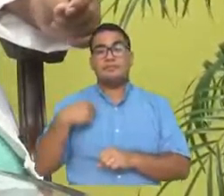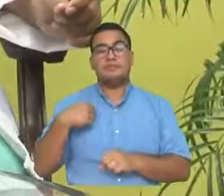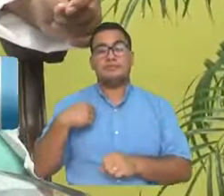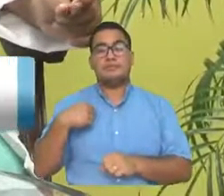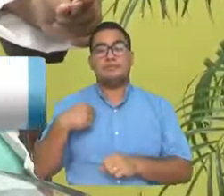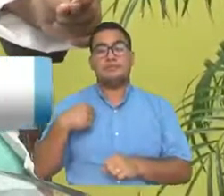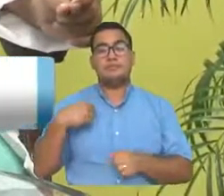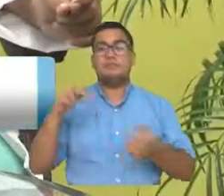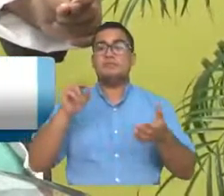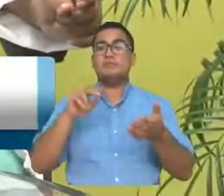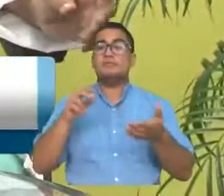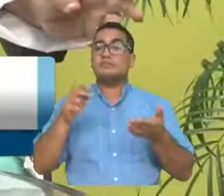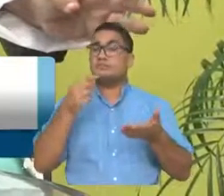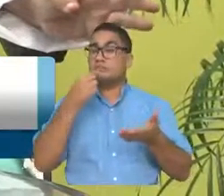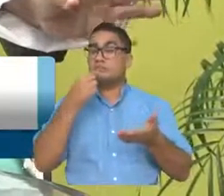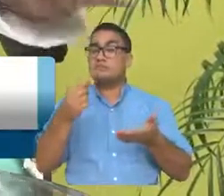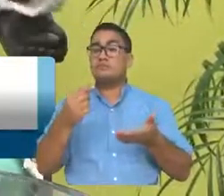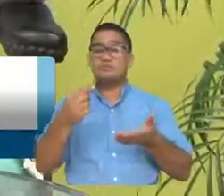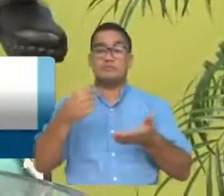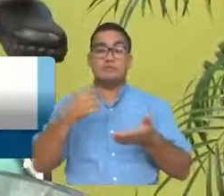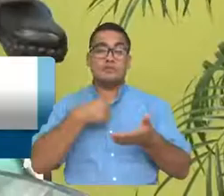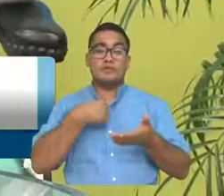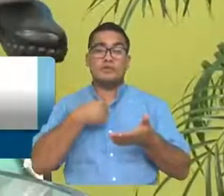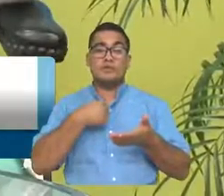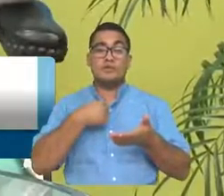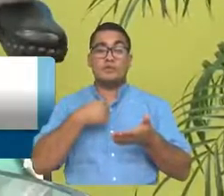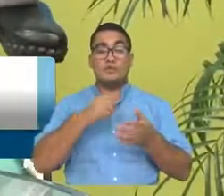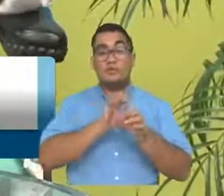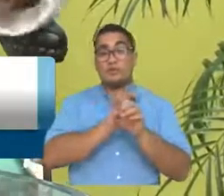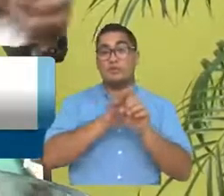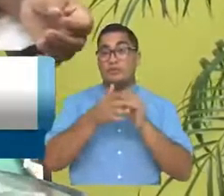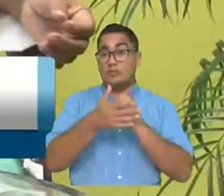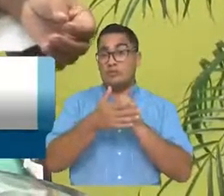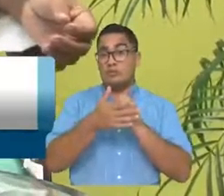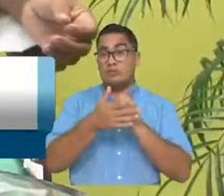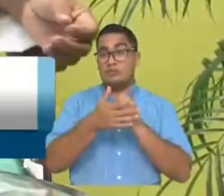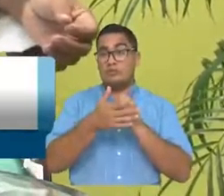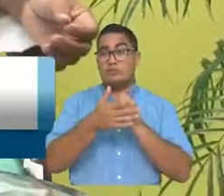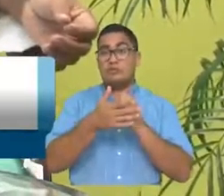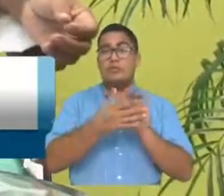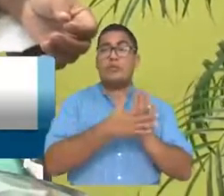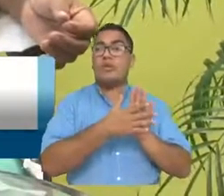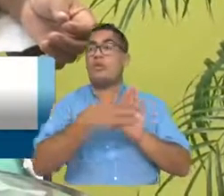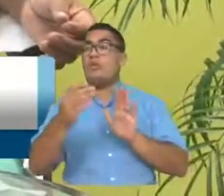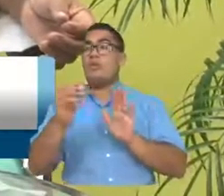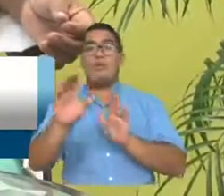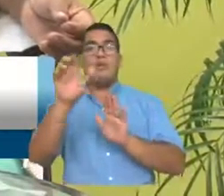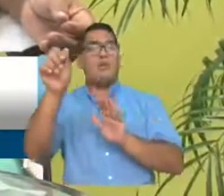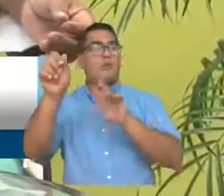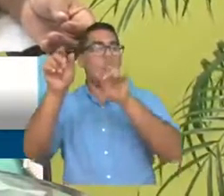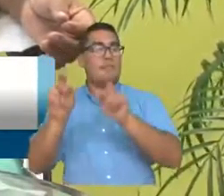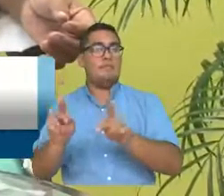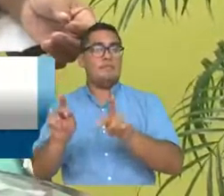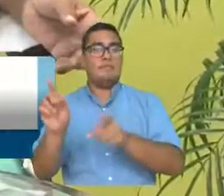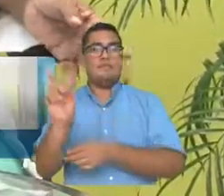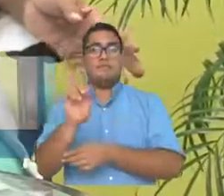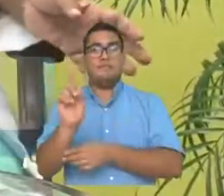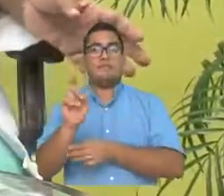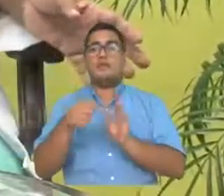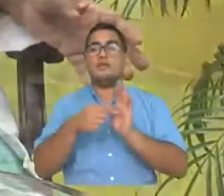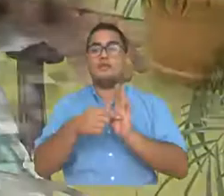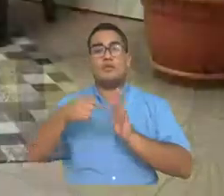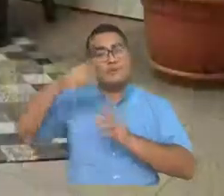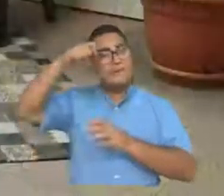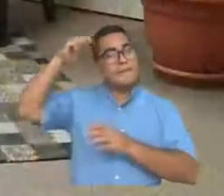Eso nosotros deberíamos de poner en práctica en nuestro hogar. Así es. No está de malo hacerlo. No. Está muy buena